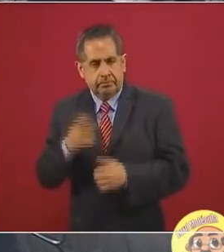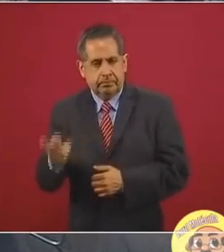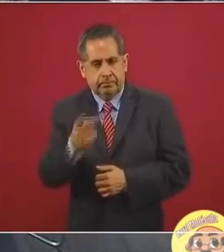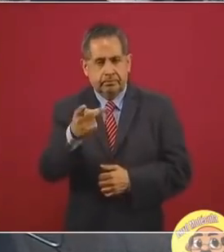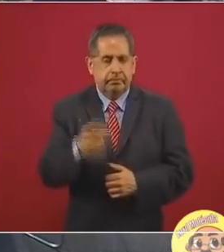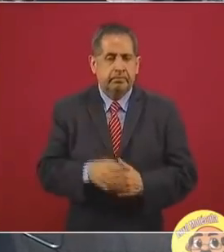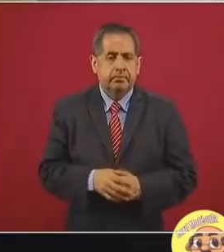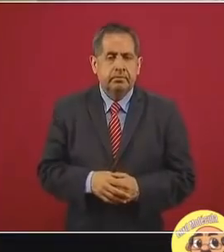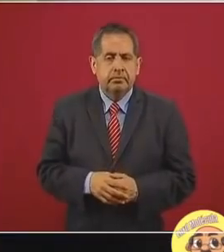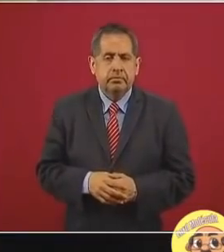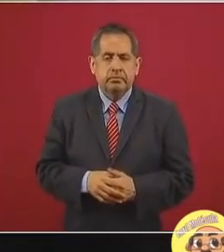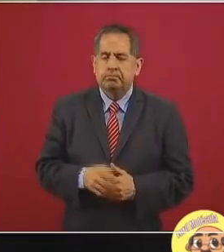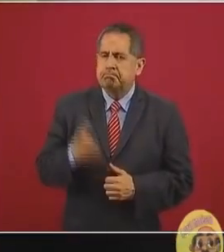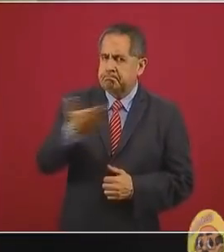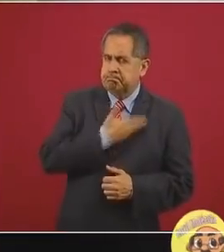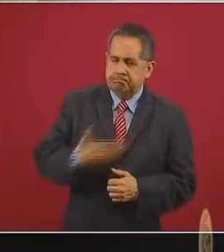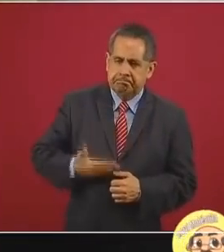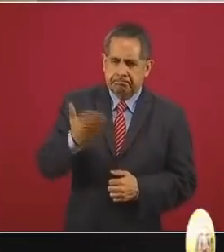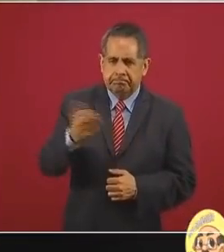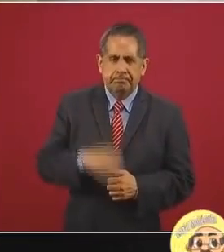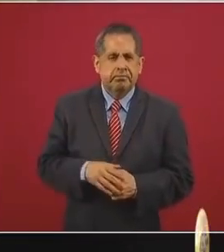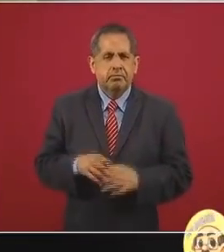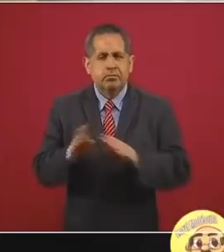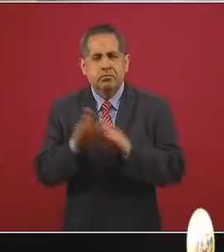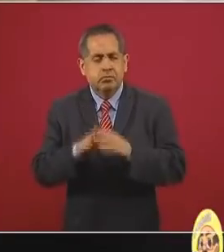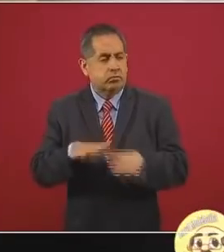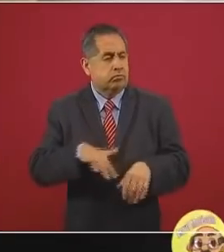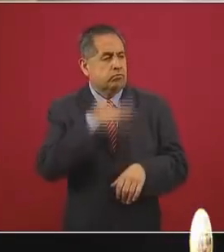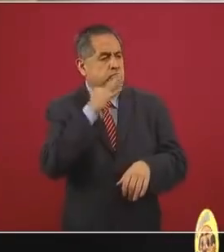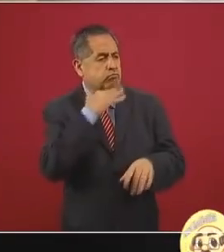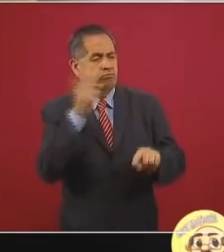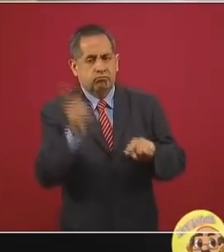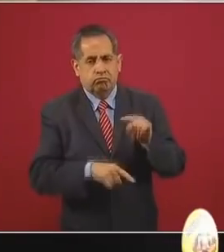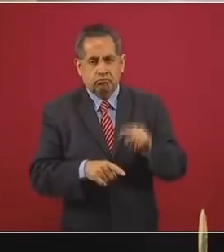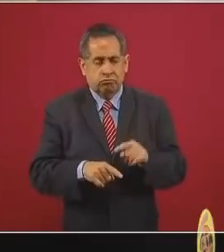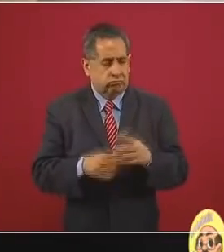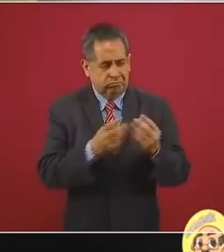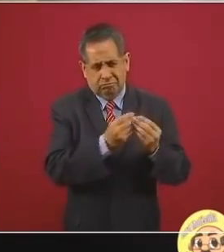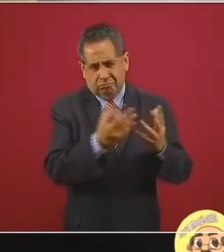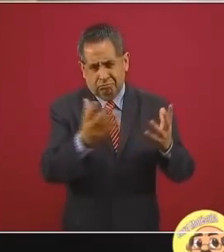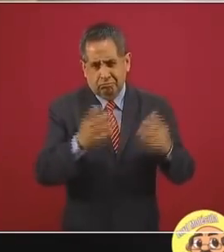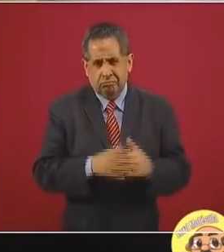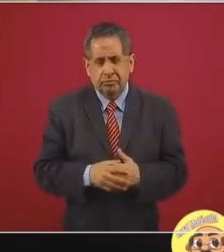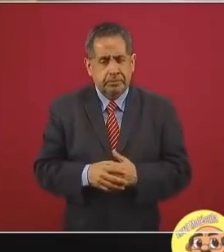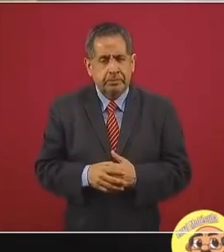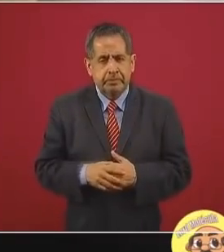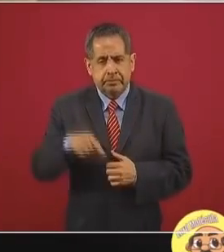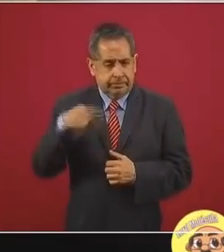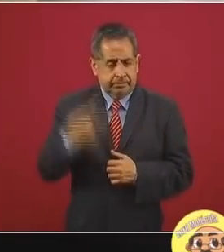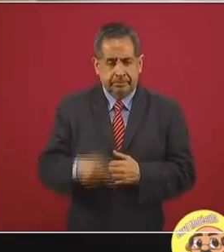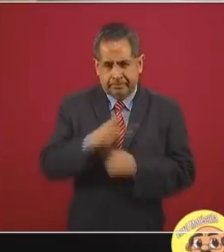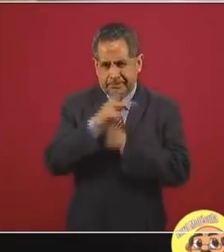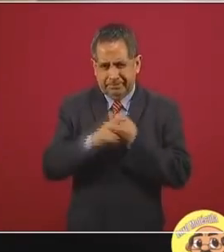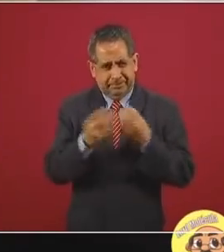que ver, ciudadano presidente, con la lucha y combate a la corrupción. Es tan grande y arraigada en nuestro